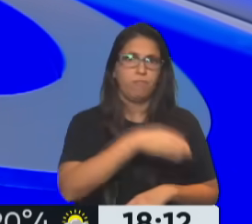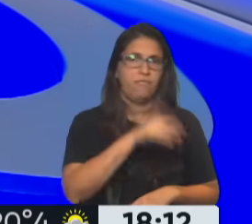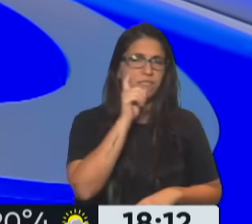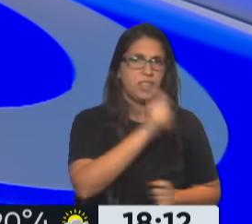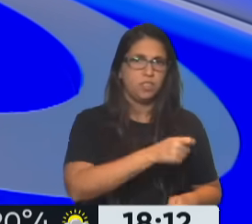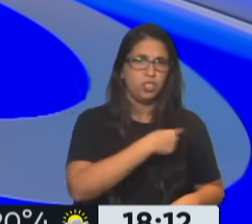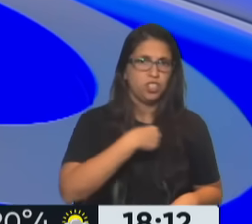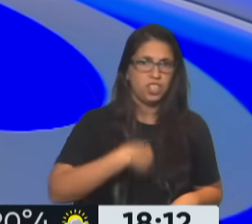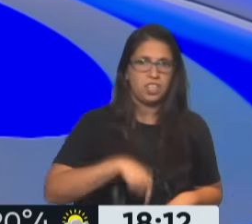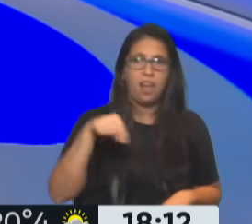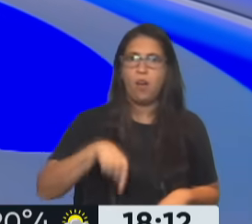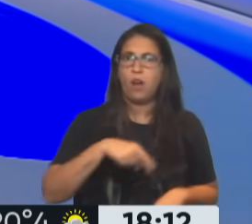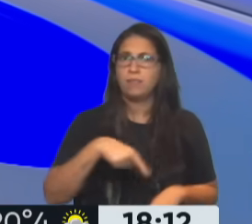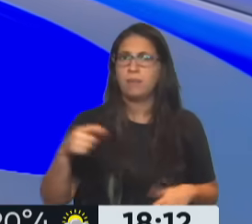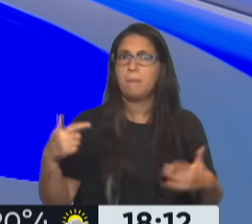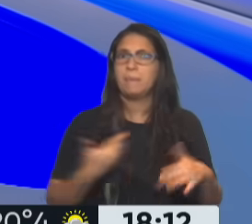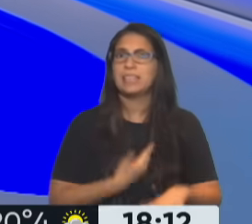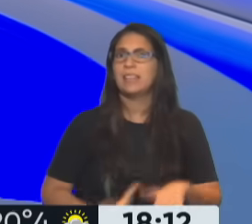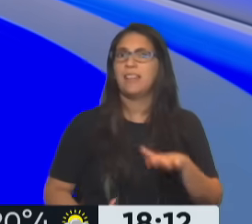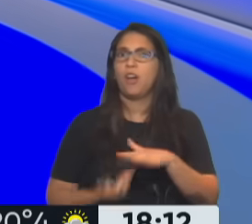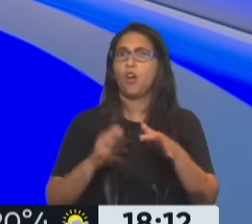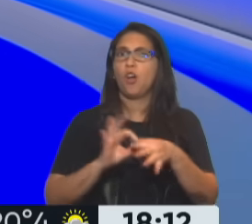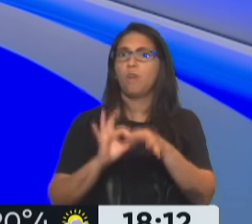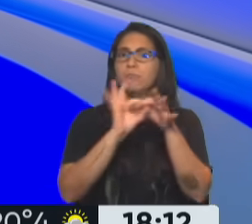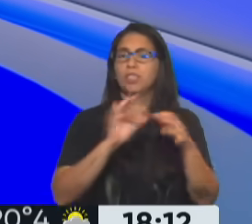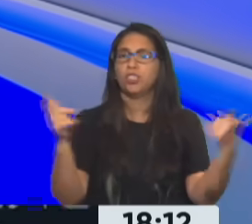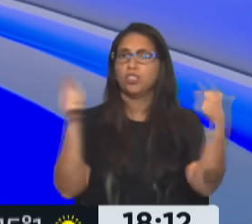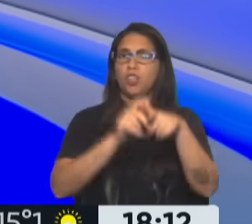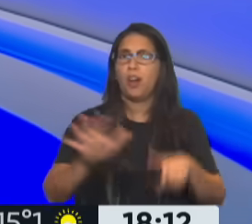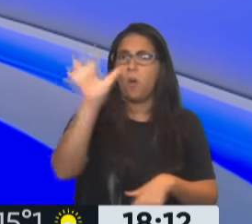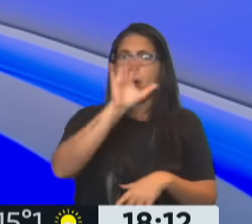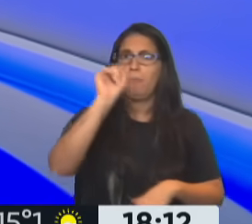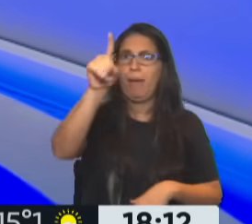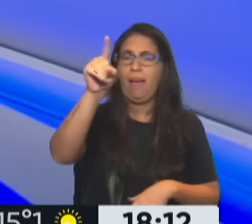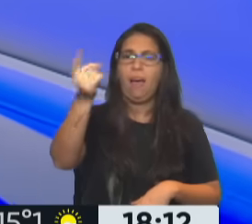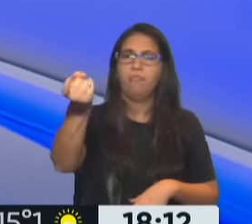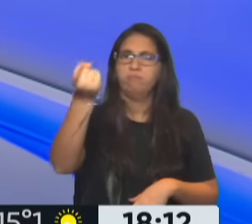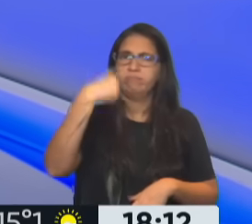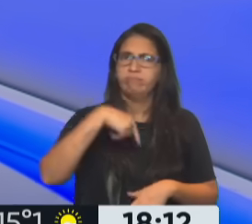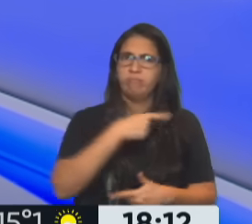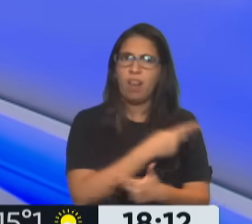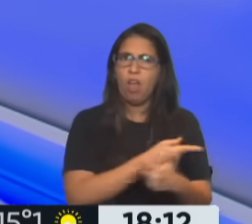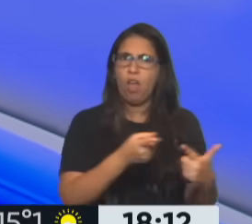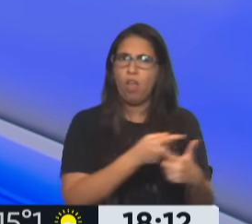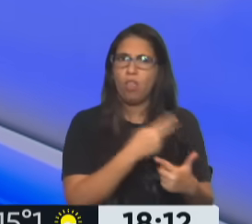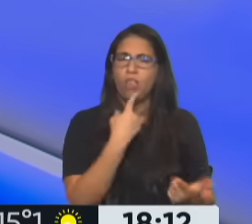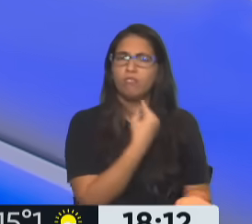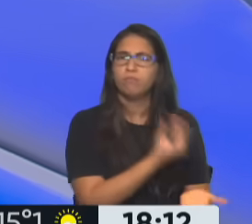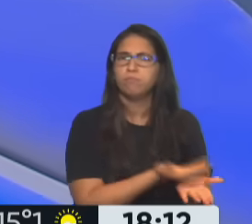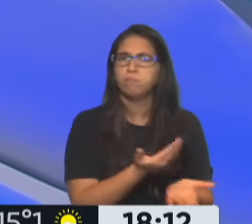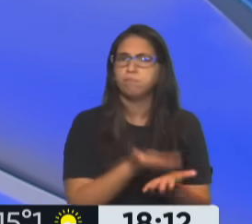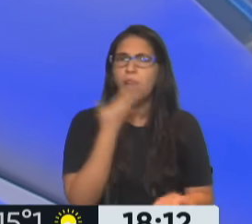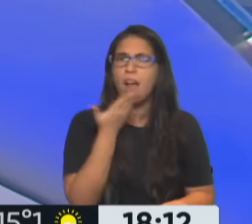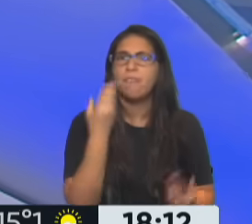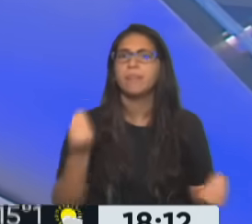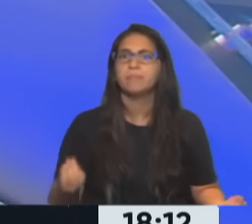esta semana lo hizo la presidenta de la Comisión Europea, Ursula von der Leyen, que la veíamos recién en el informe? ¿Qué plantean ellos? ¿Qué dicen? Que el